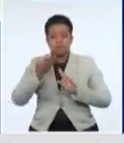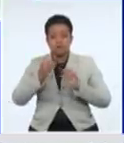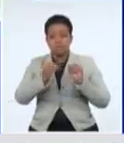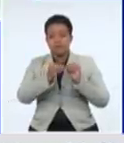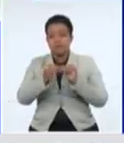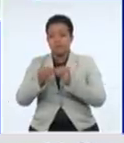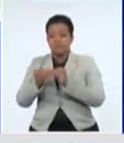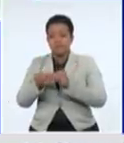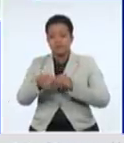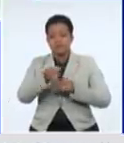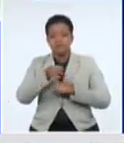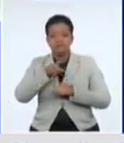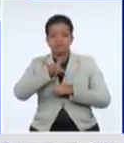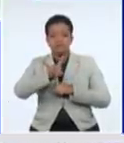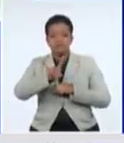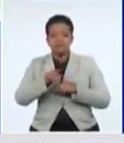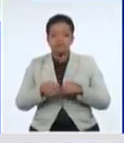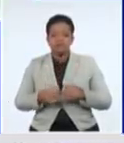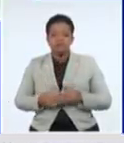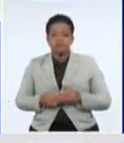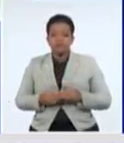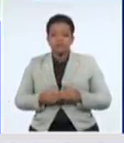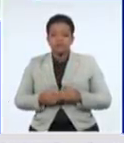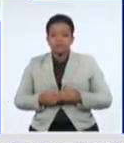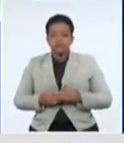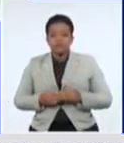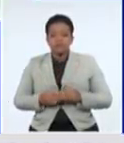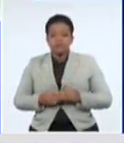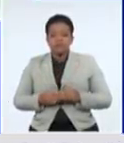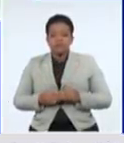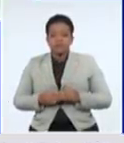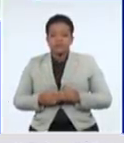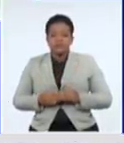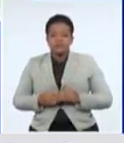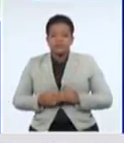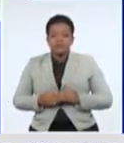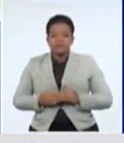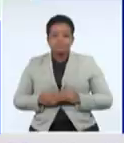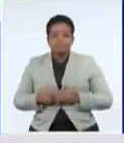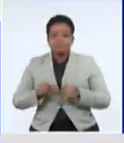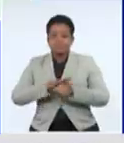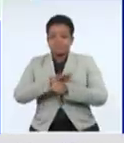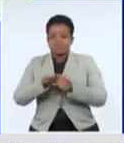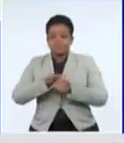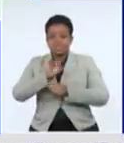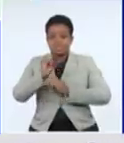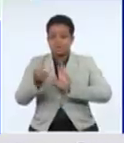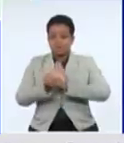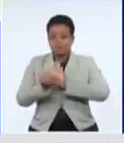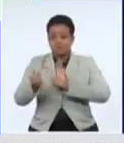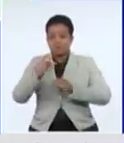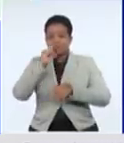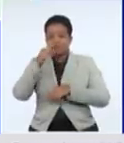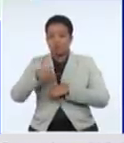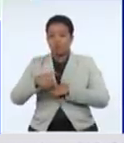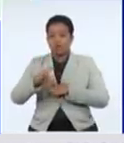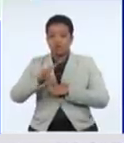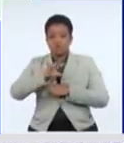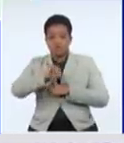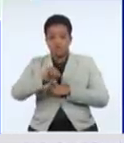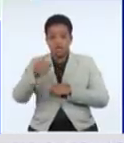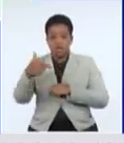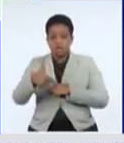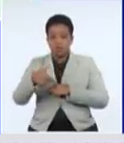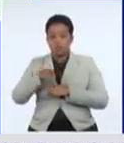9 de sus 11 municipios. San José, hoy con 7 confirmados, Bejucal 6, Jaruco 4,